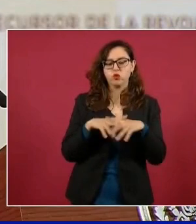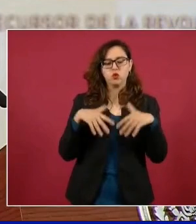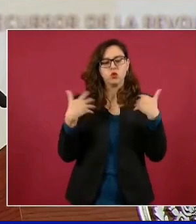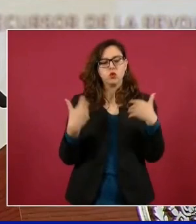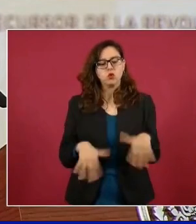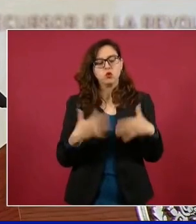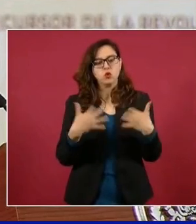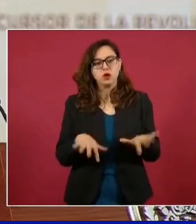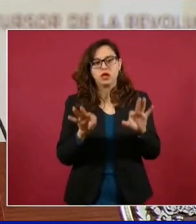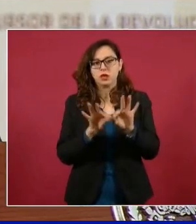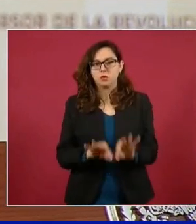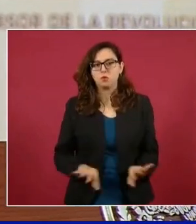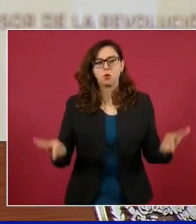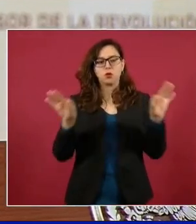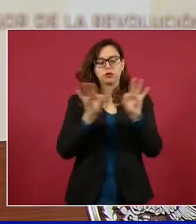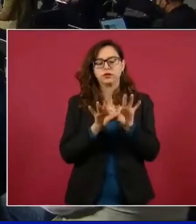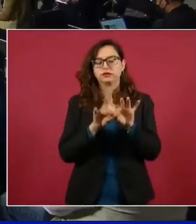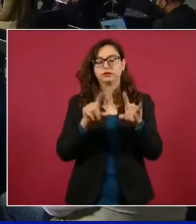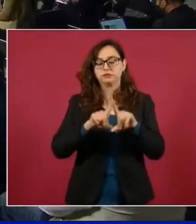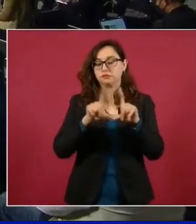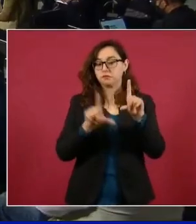importante en el mundo